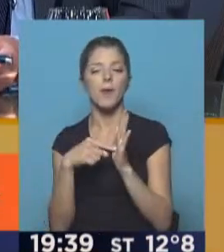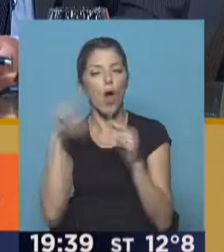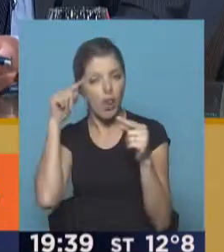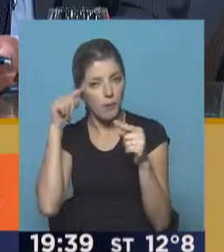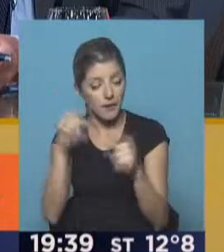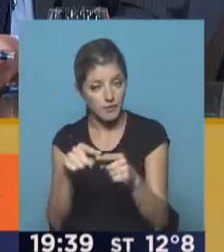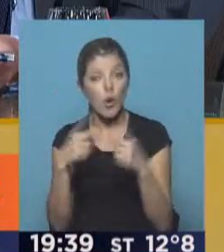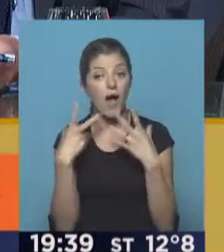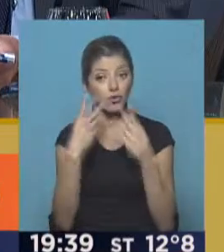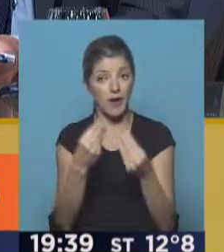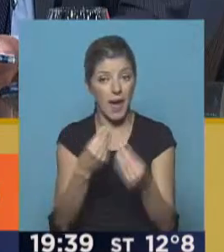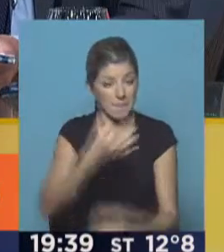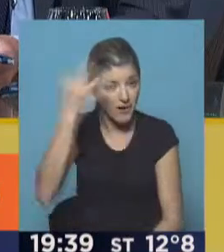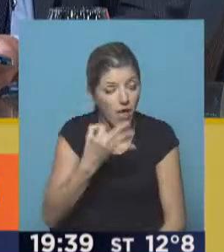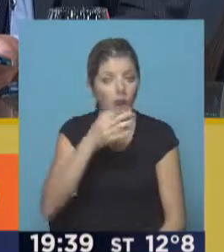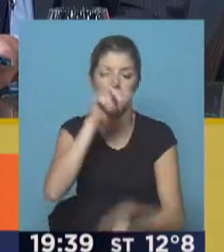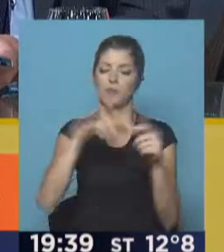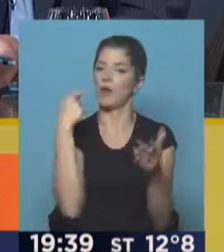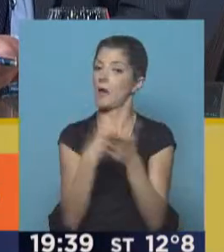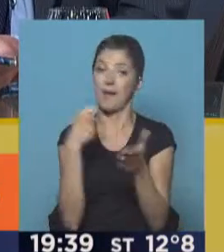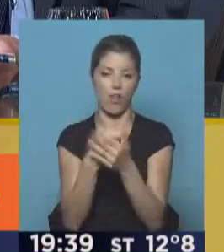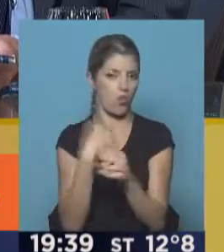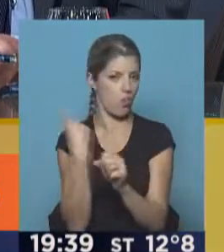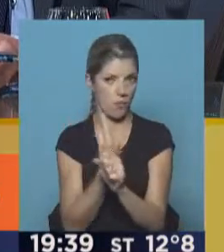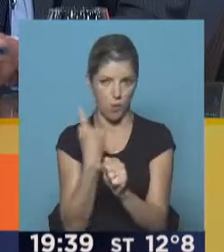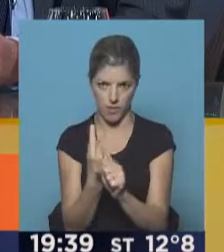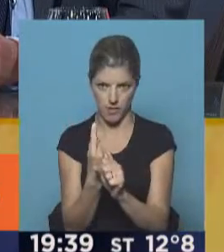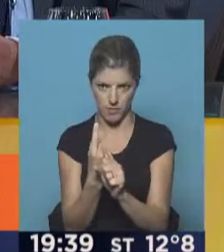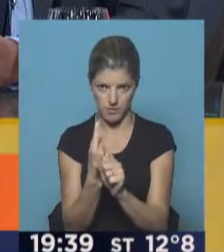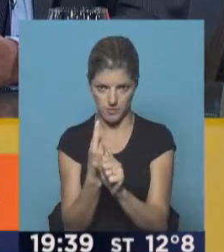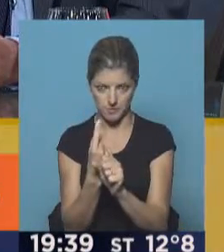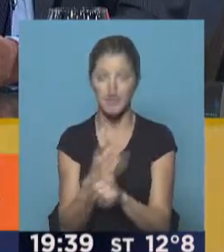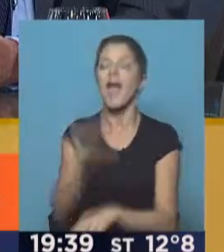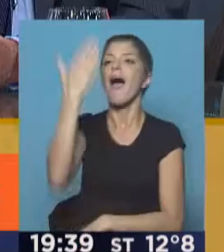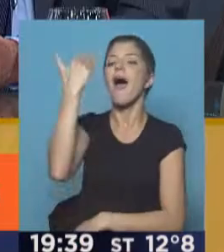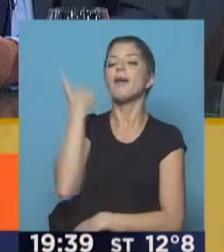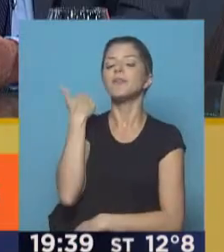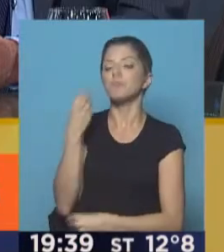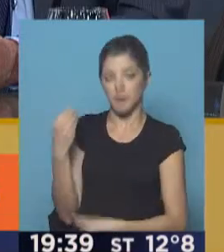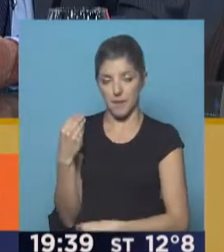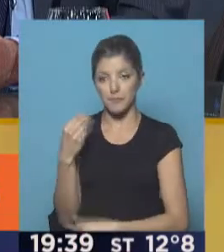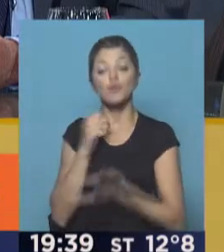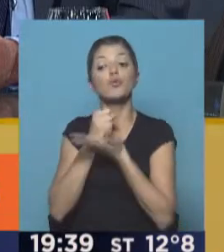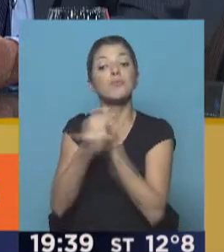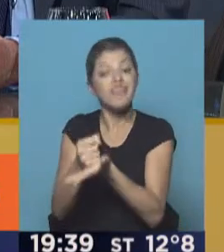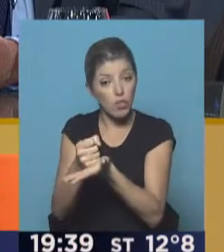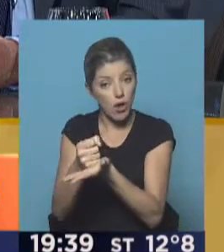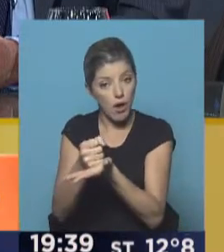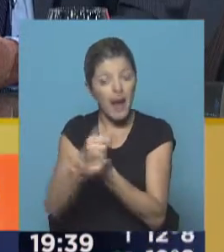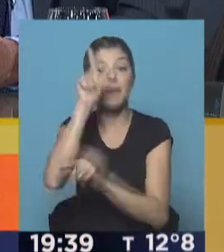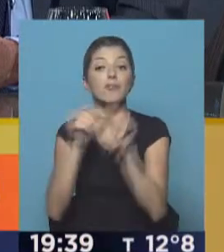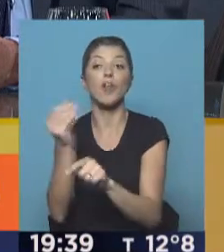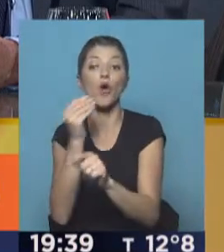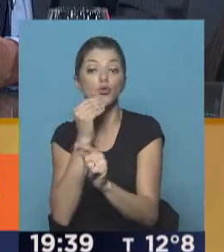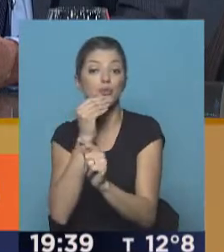a aquellos que realmente no tienen capacidad de pago. No el consumo. Anteriormente lo que se hacía era se subsidiaban a aquellos que